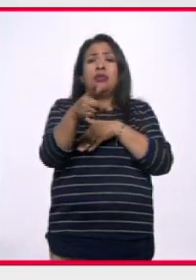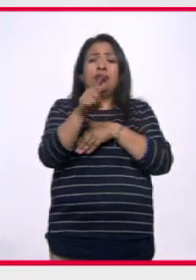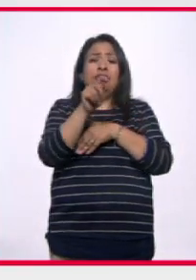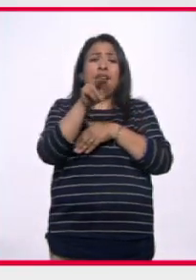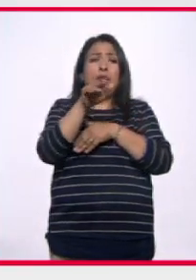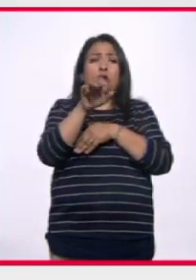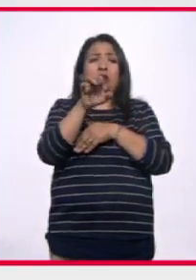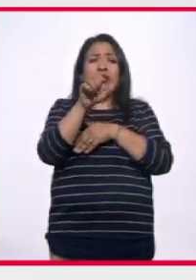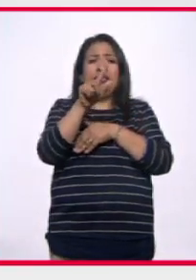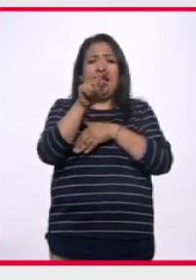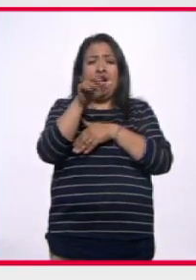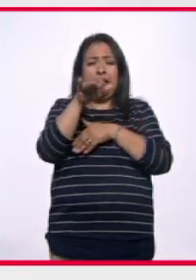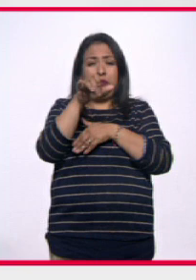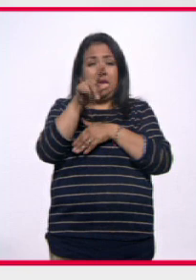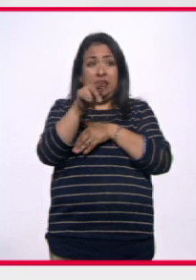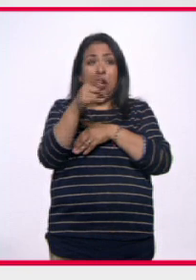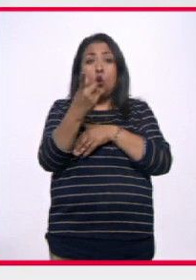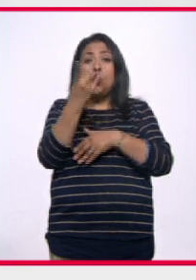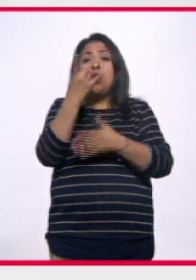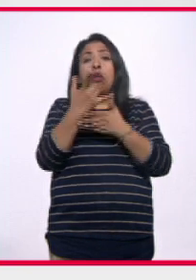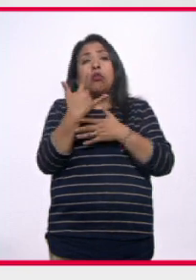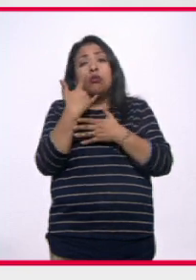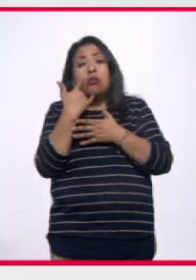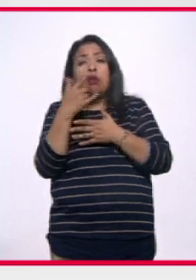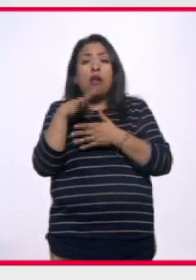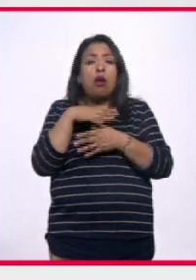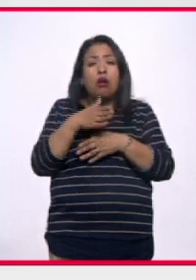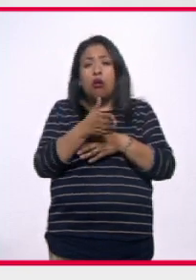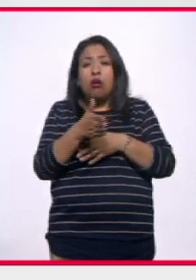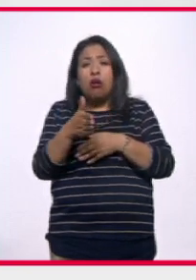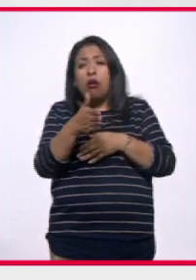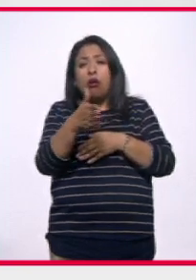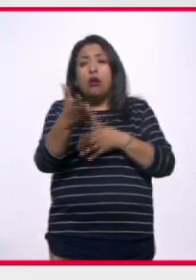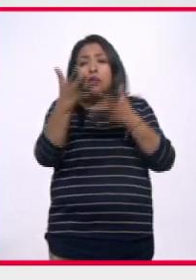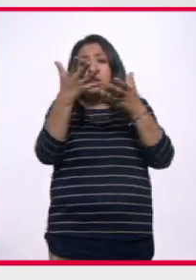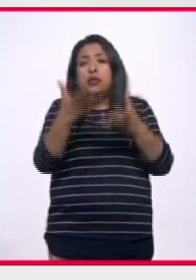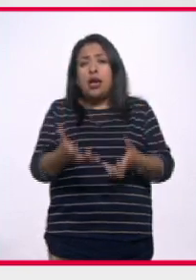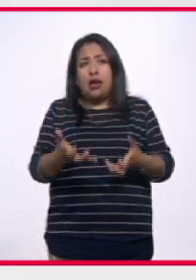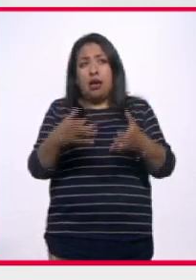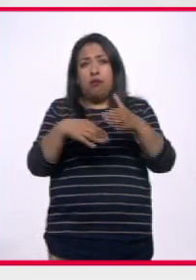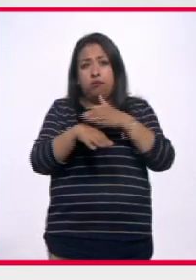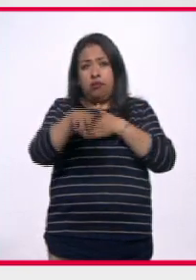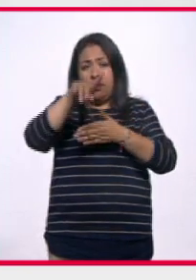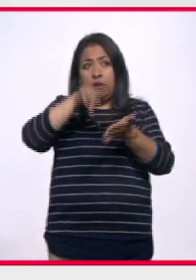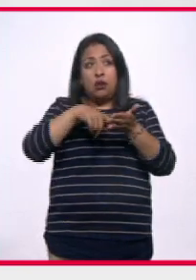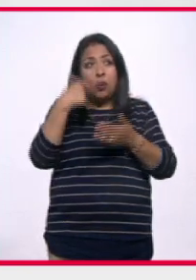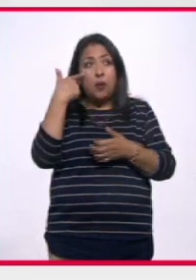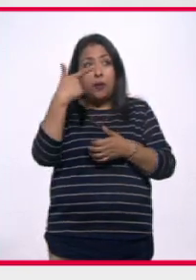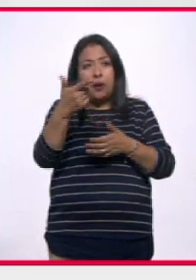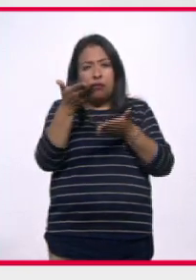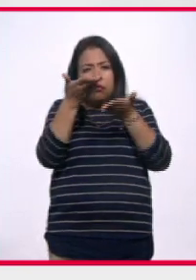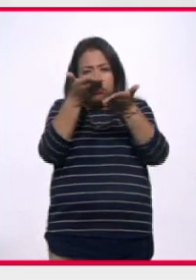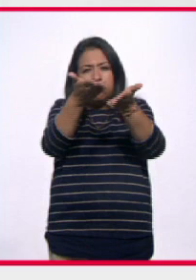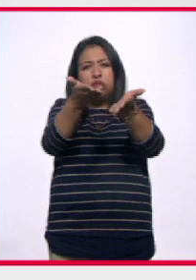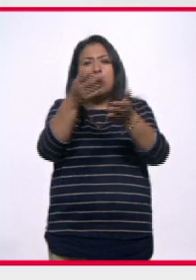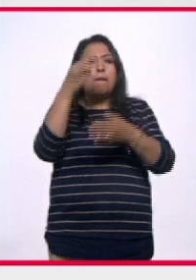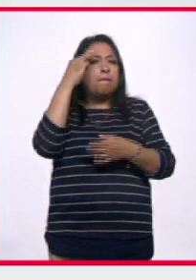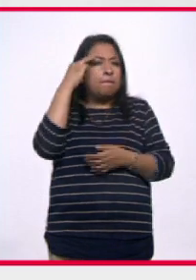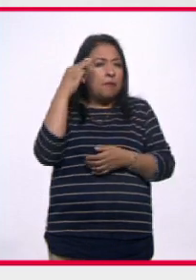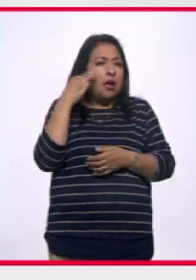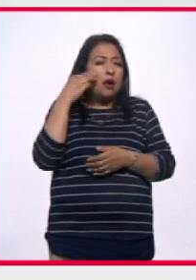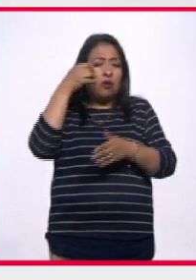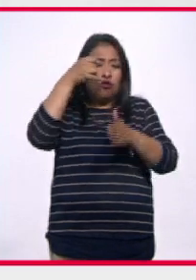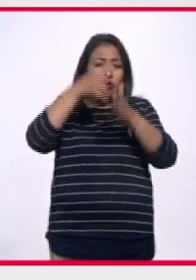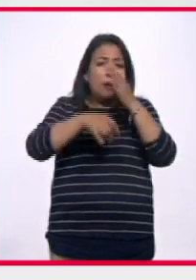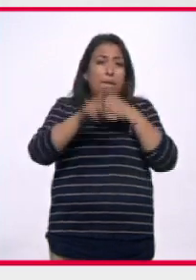de la estalagmita de la que sólo se ha hecho un recorrido sistemático en la parte seca de la cueva y en la que se ha encontrado un altar adoratorio maya a